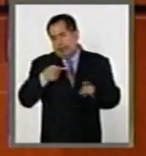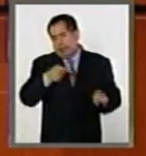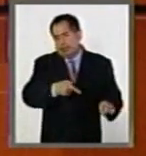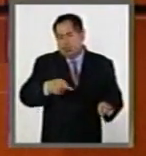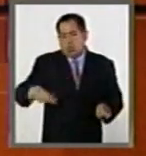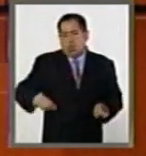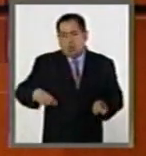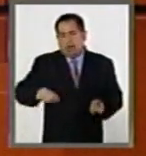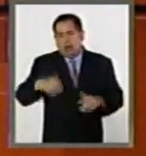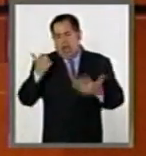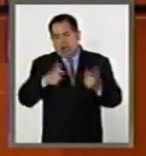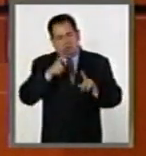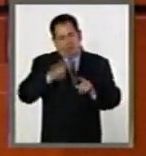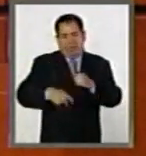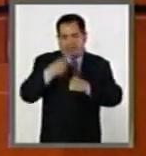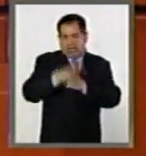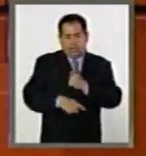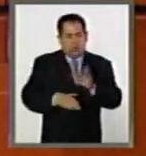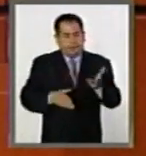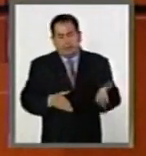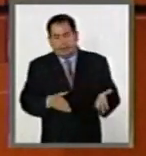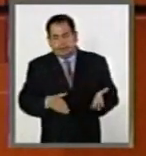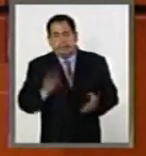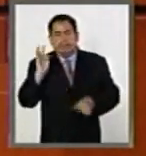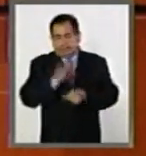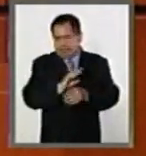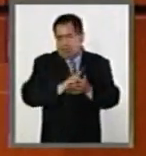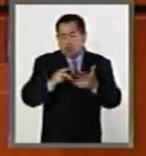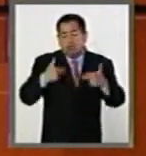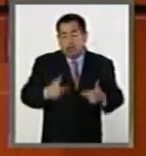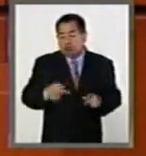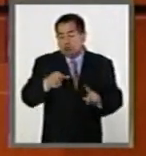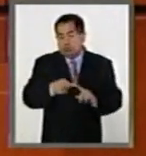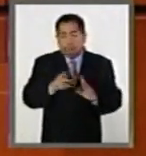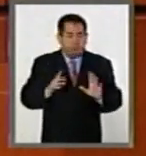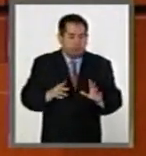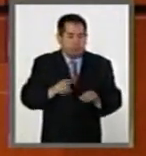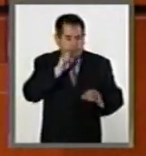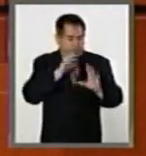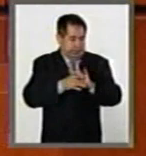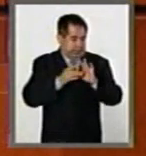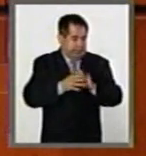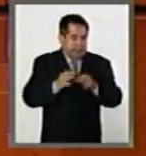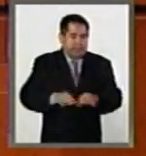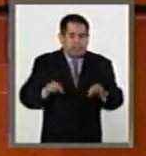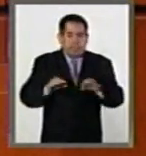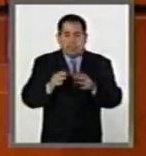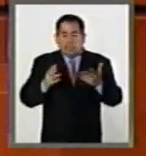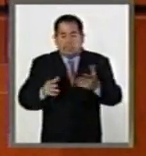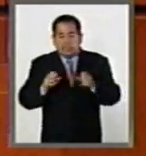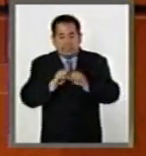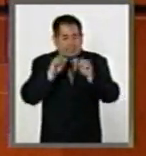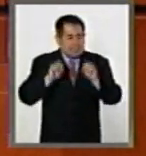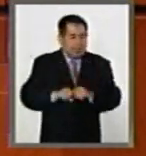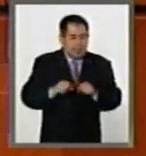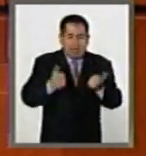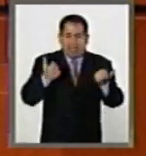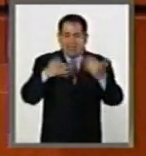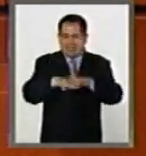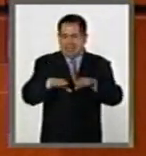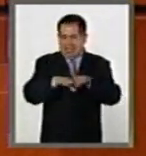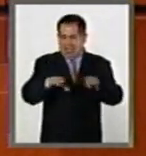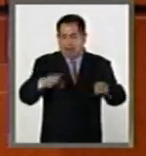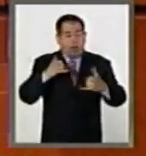hechos tipificados como delito. Establece los principios rectores del sistema integral de justicia penal